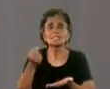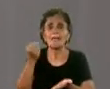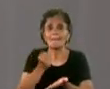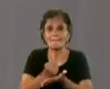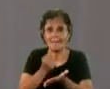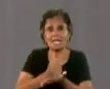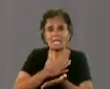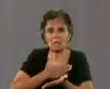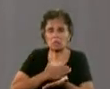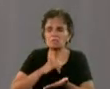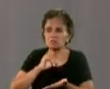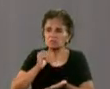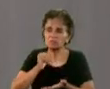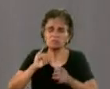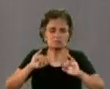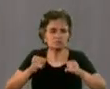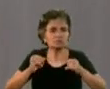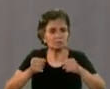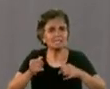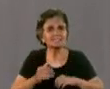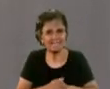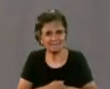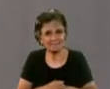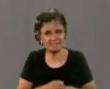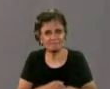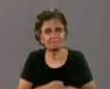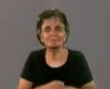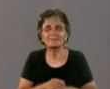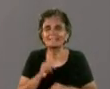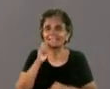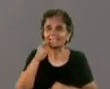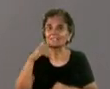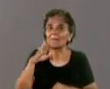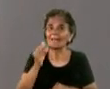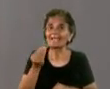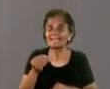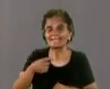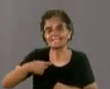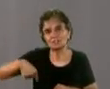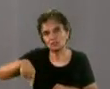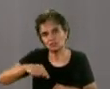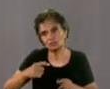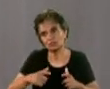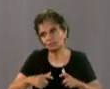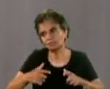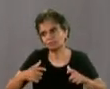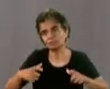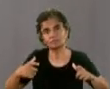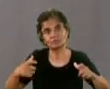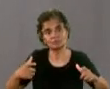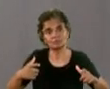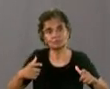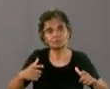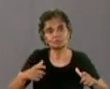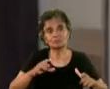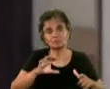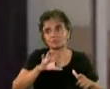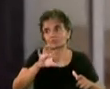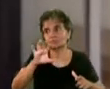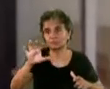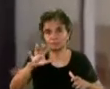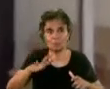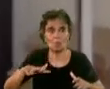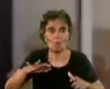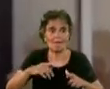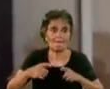línea que trabajamos nosotros, y lo ideal sería expandirnos más a distintos lugares de la provincia.